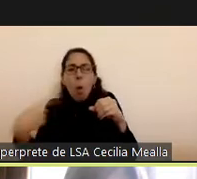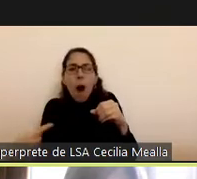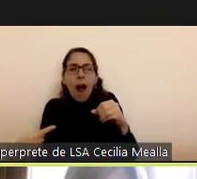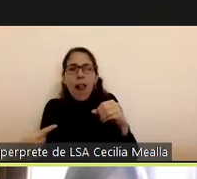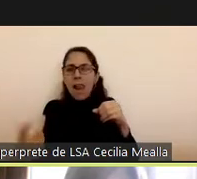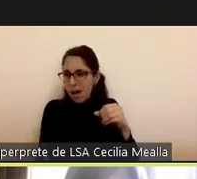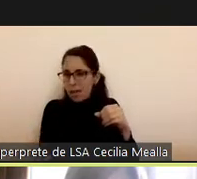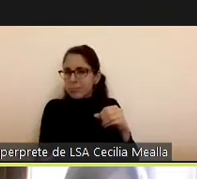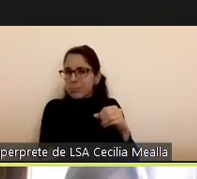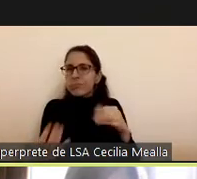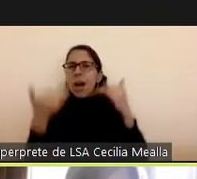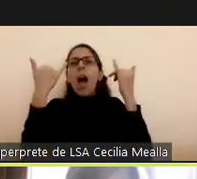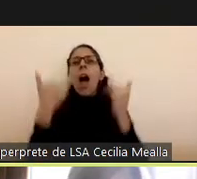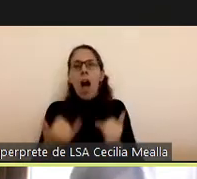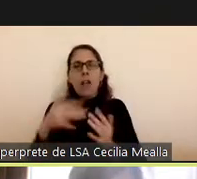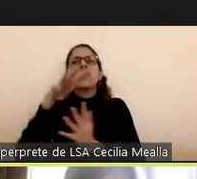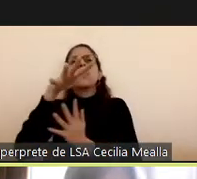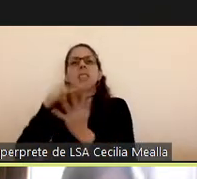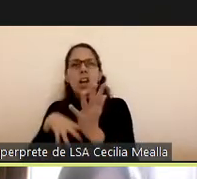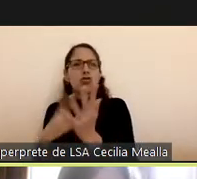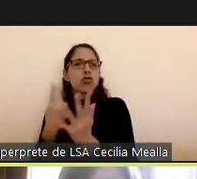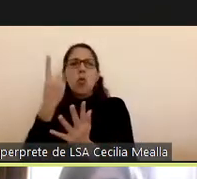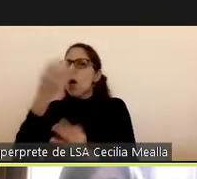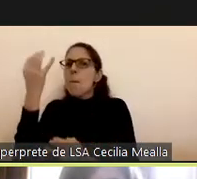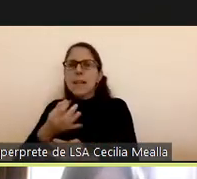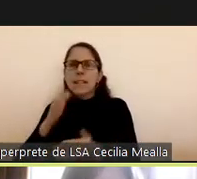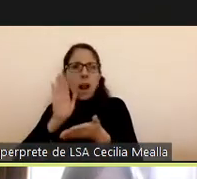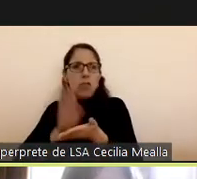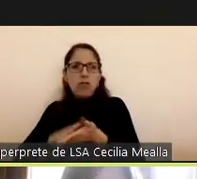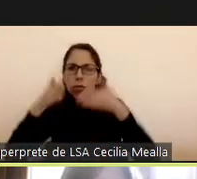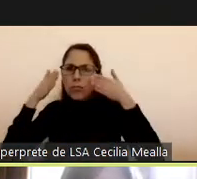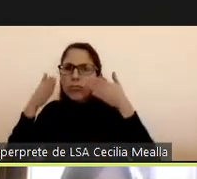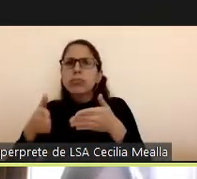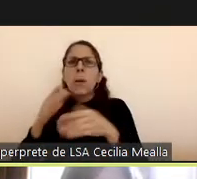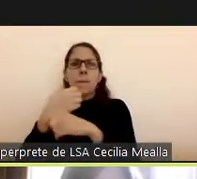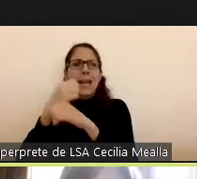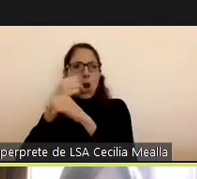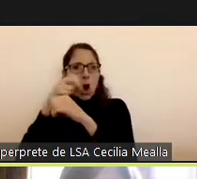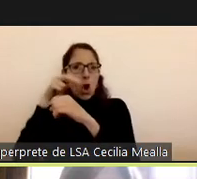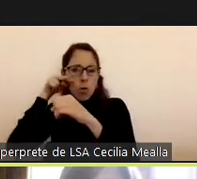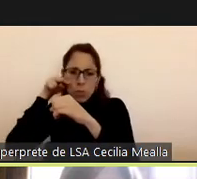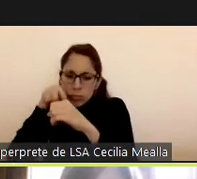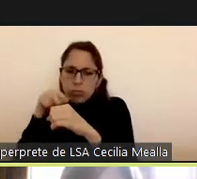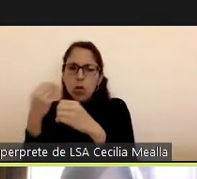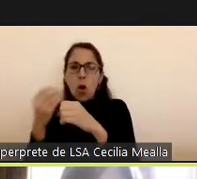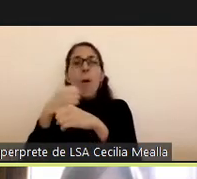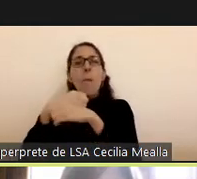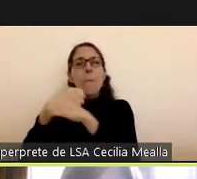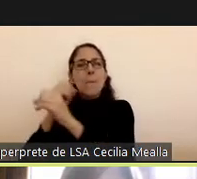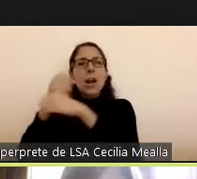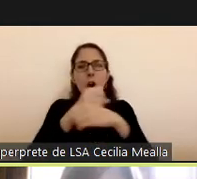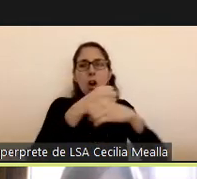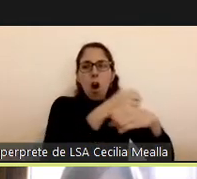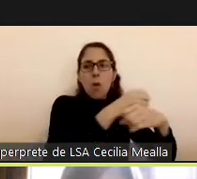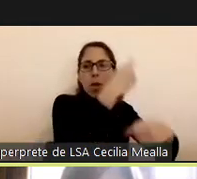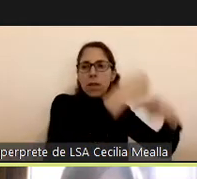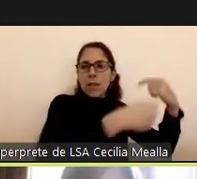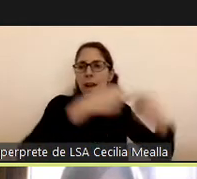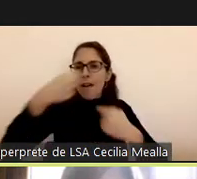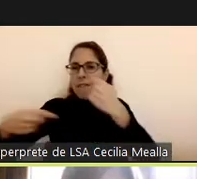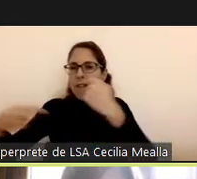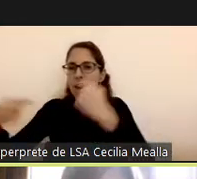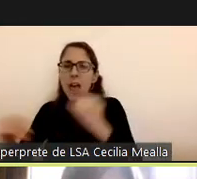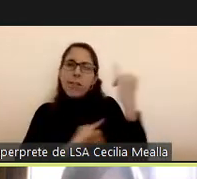un documento de observación microscópica donde explica cómo son los distintos tipos de microscopio, entonces